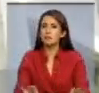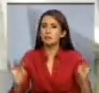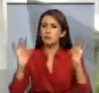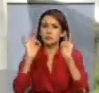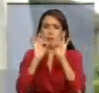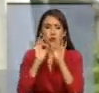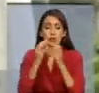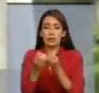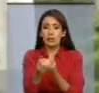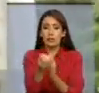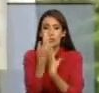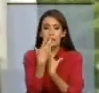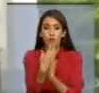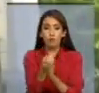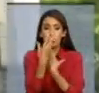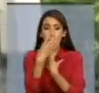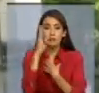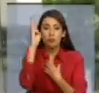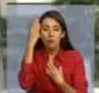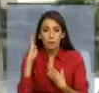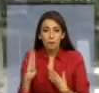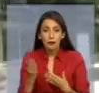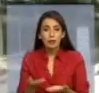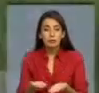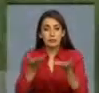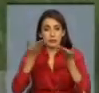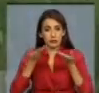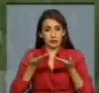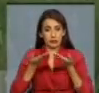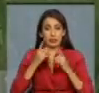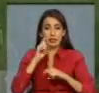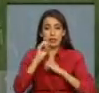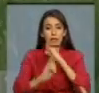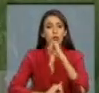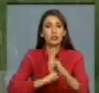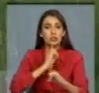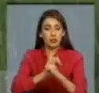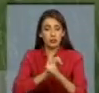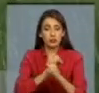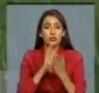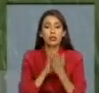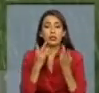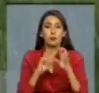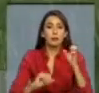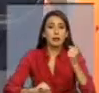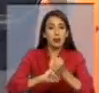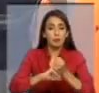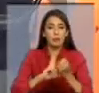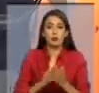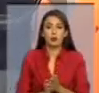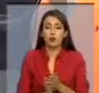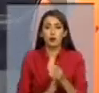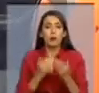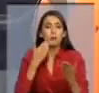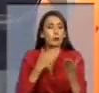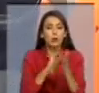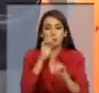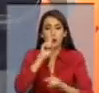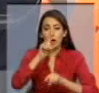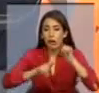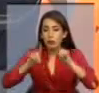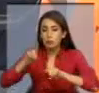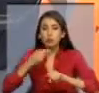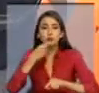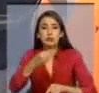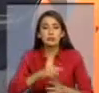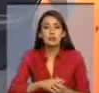delación recibida de Brasil, complementada con las asistencias internacionales. Así lo detalló el fiscal general. Aquellos que dicen que